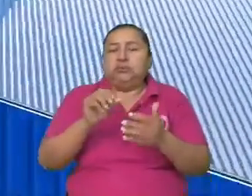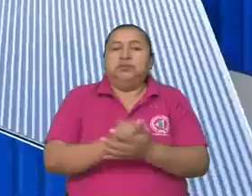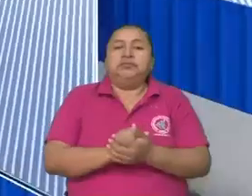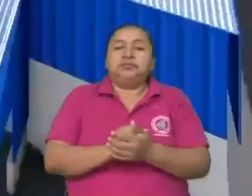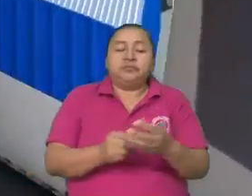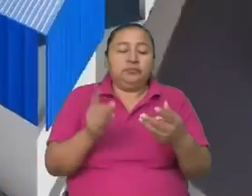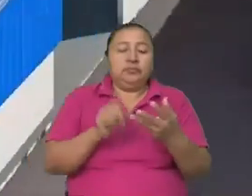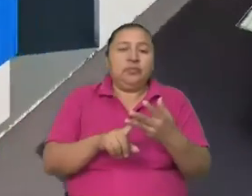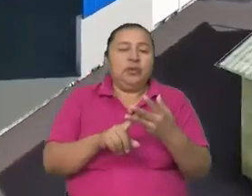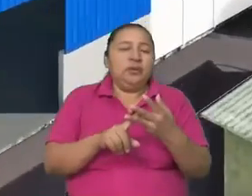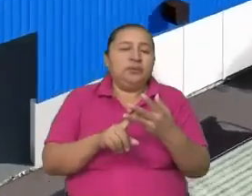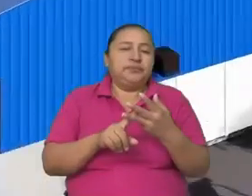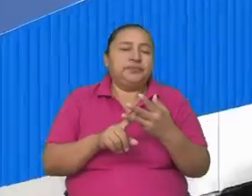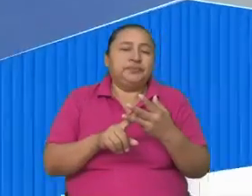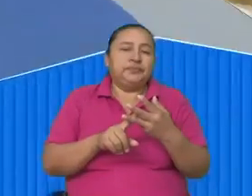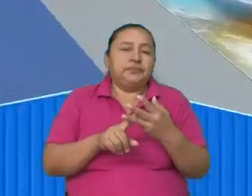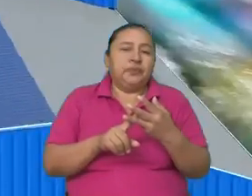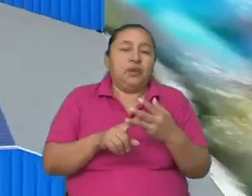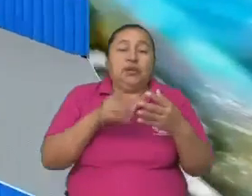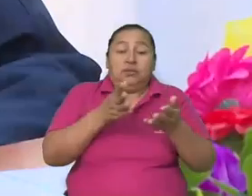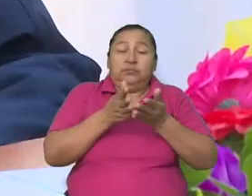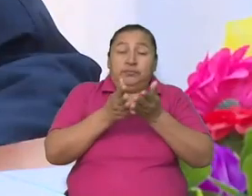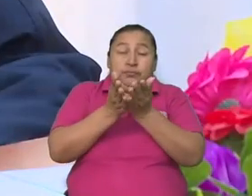La cantidad de buques,